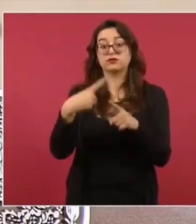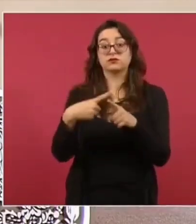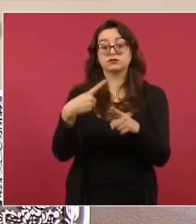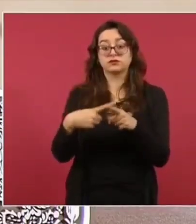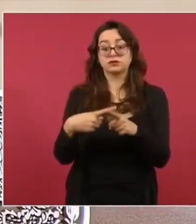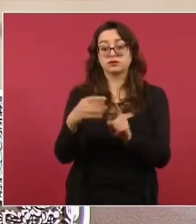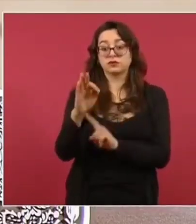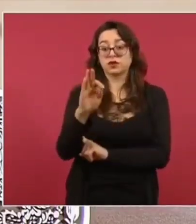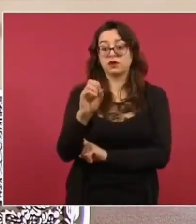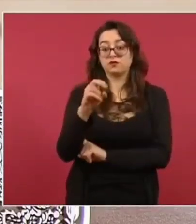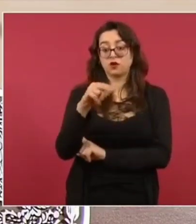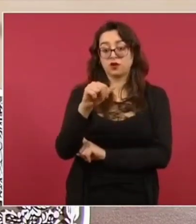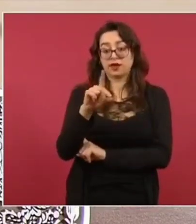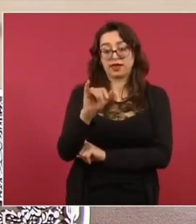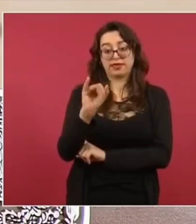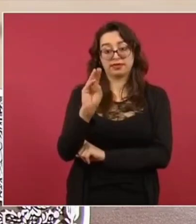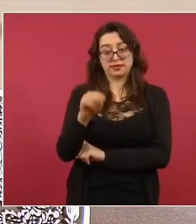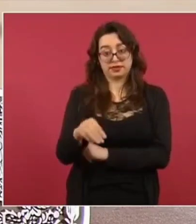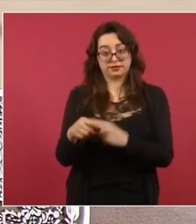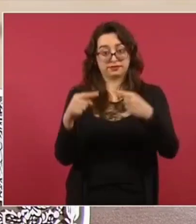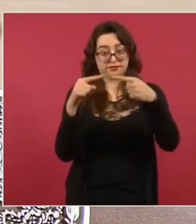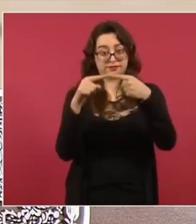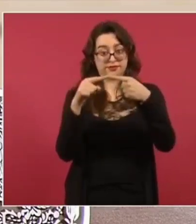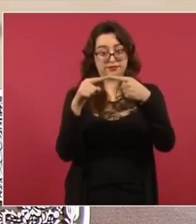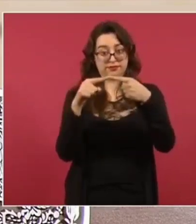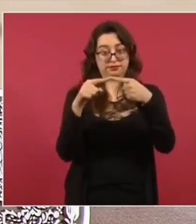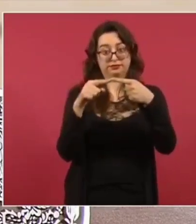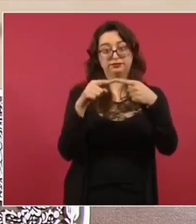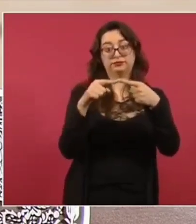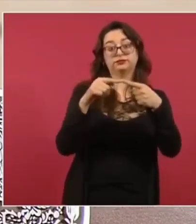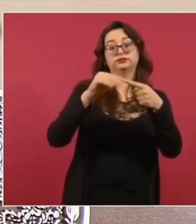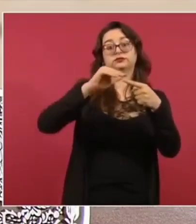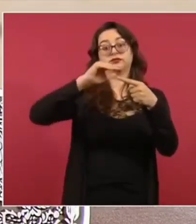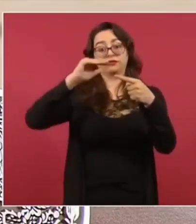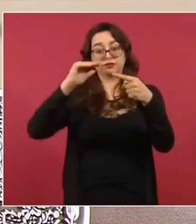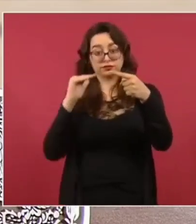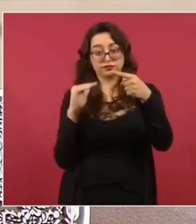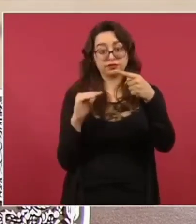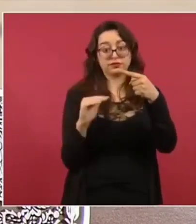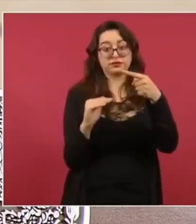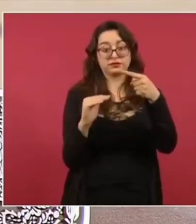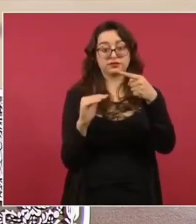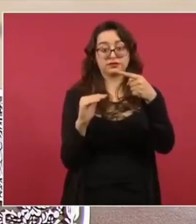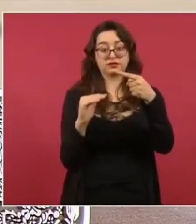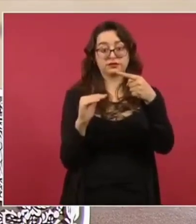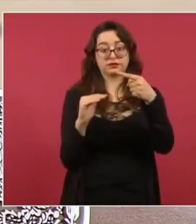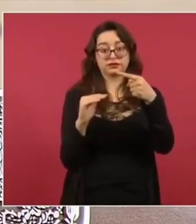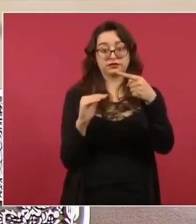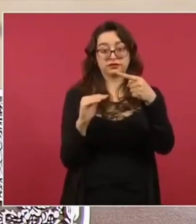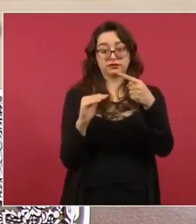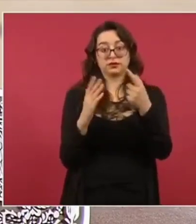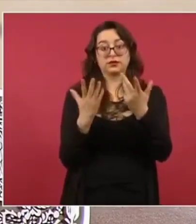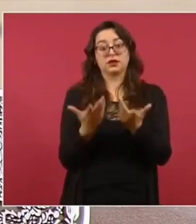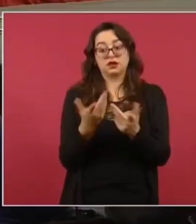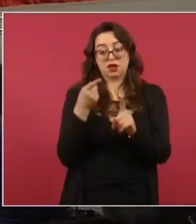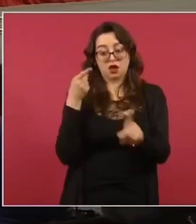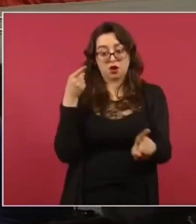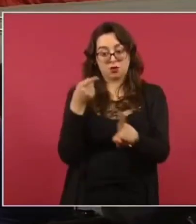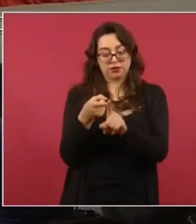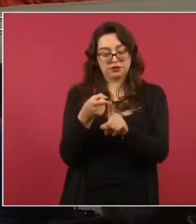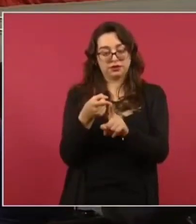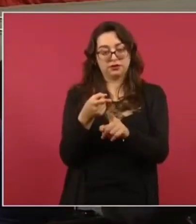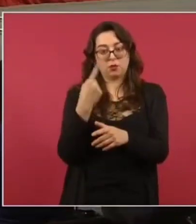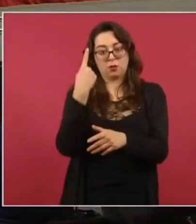Debajo de Fonadín va a haber un vehículo especial, de propósito especial